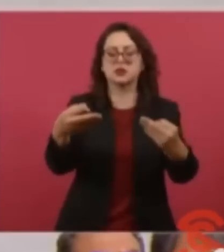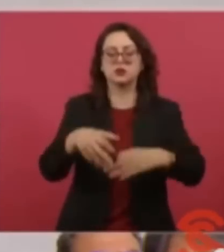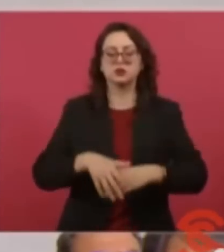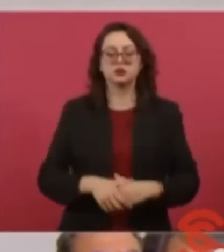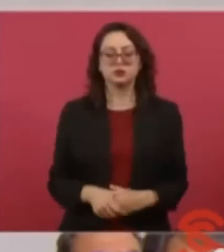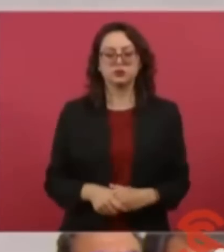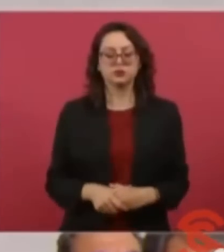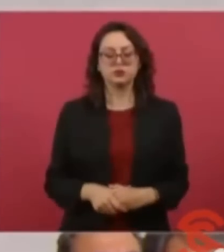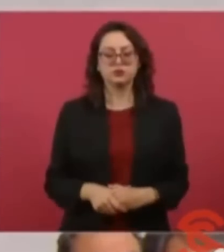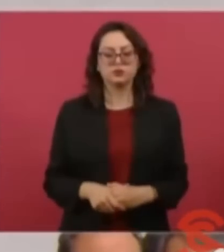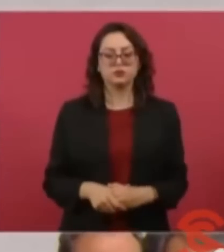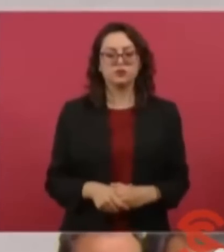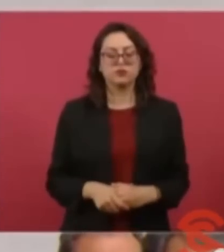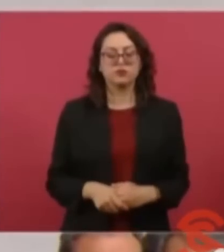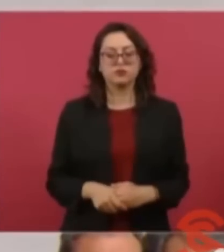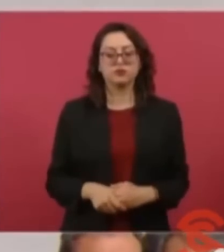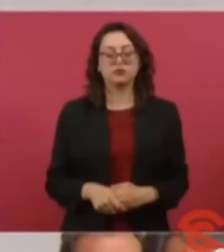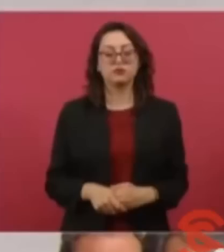Actualmente